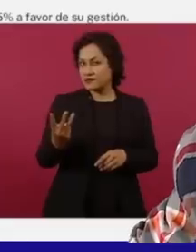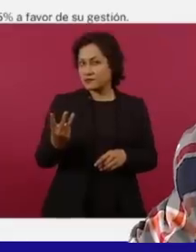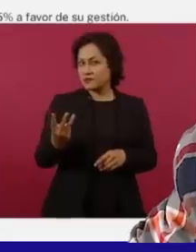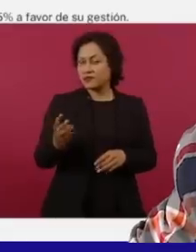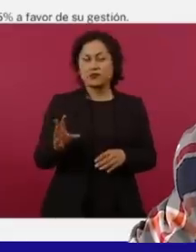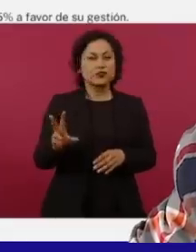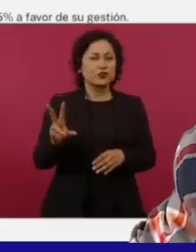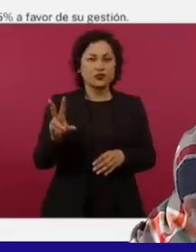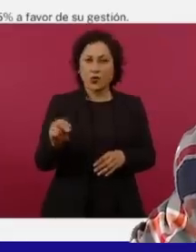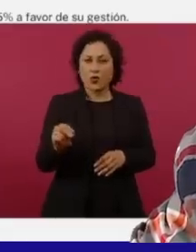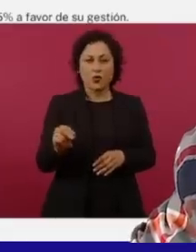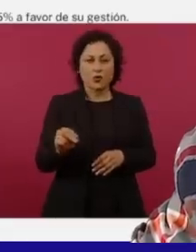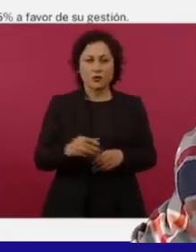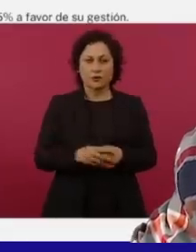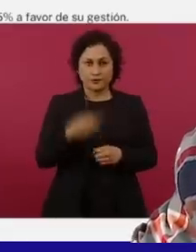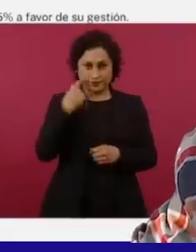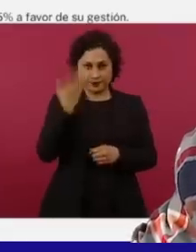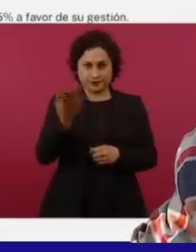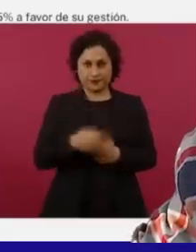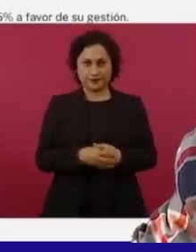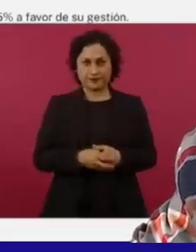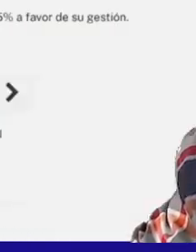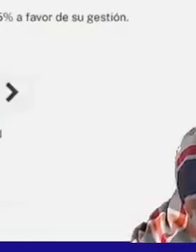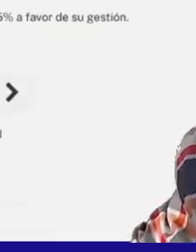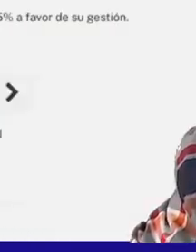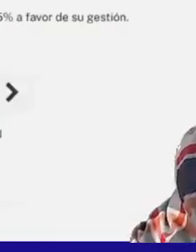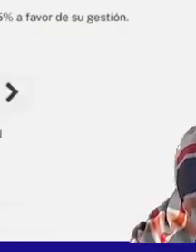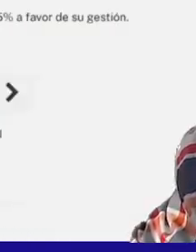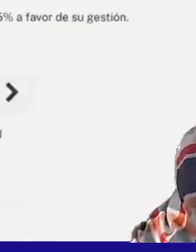No, 23.